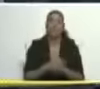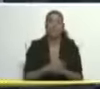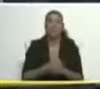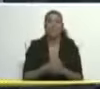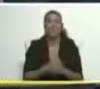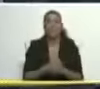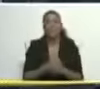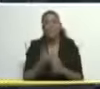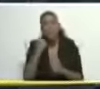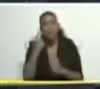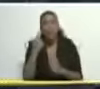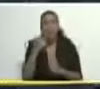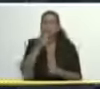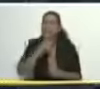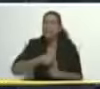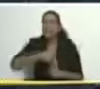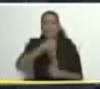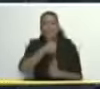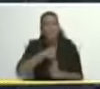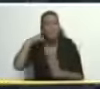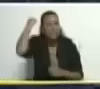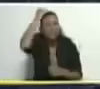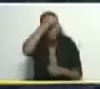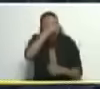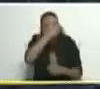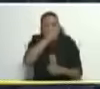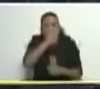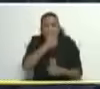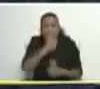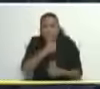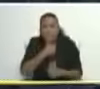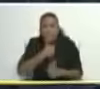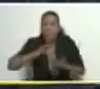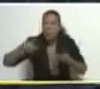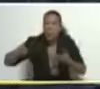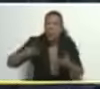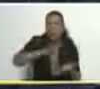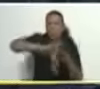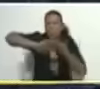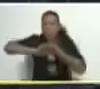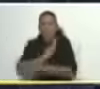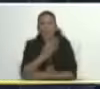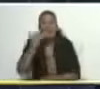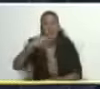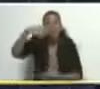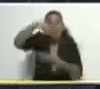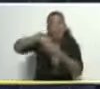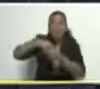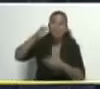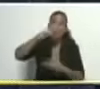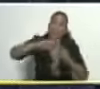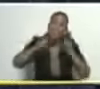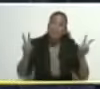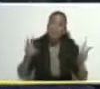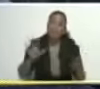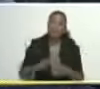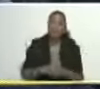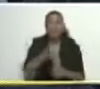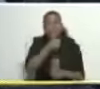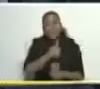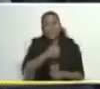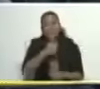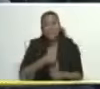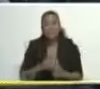y que resista los intentos de socavar la solidaridad que existe en la región.